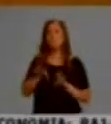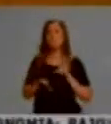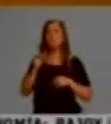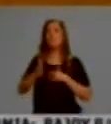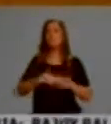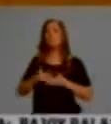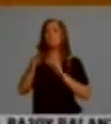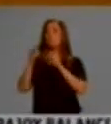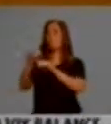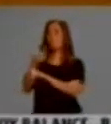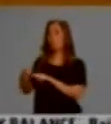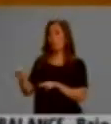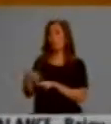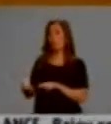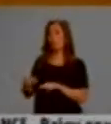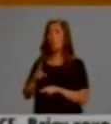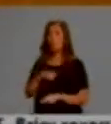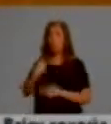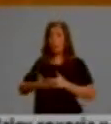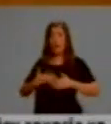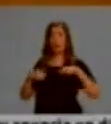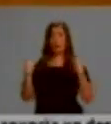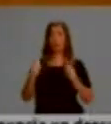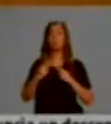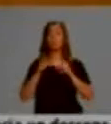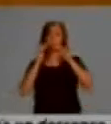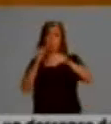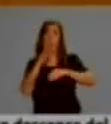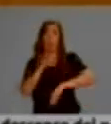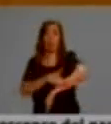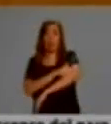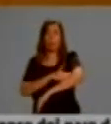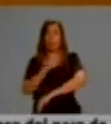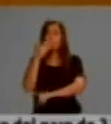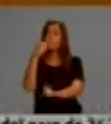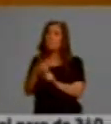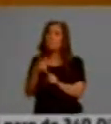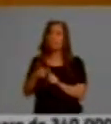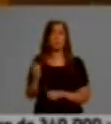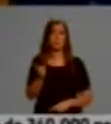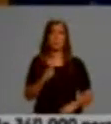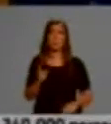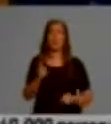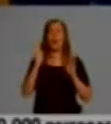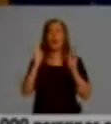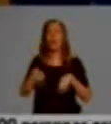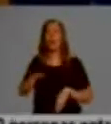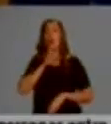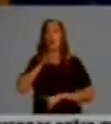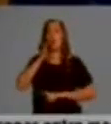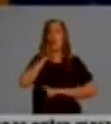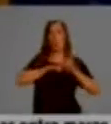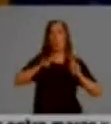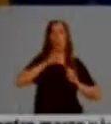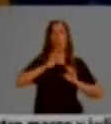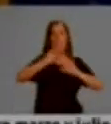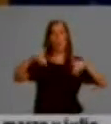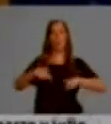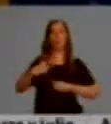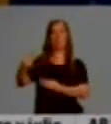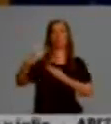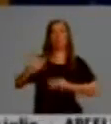decisiones de los políticos que estamos adoptando, y en este caso el Gobierno, no son positivas para poder retornar y recuperar